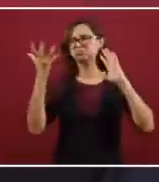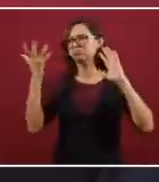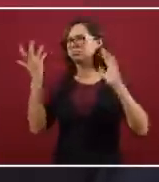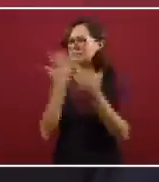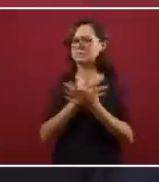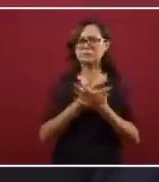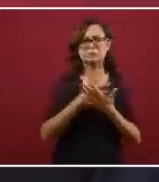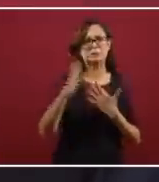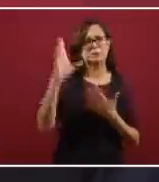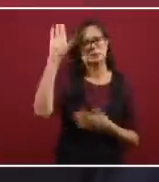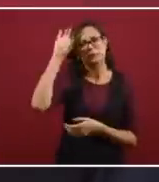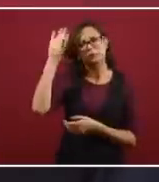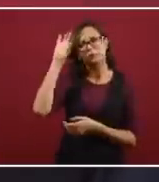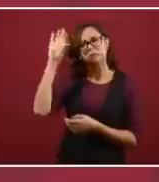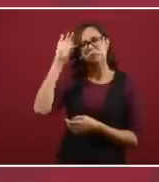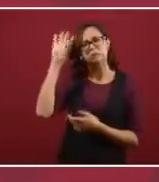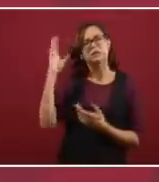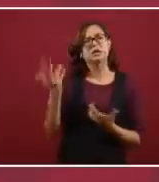algunos,